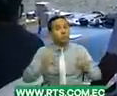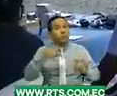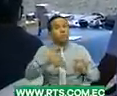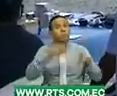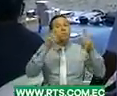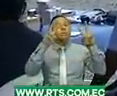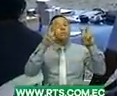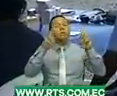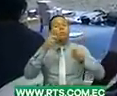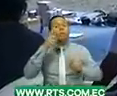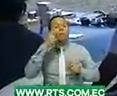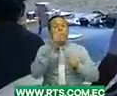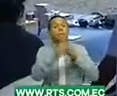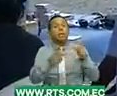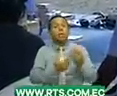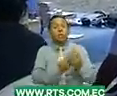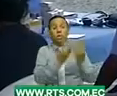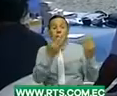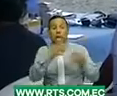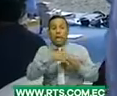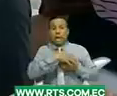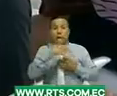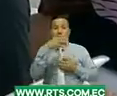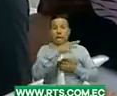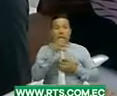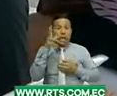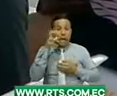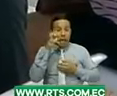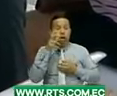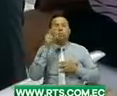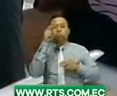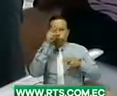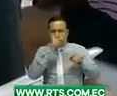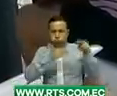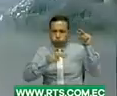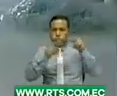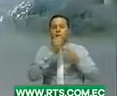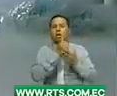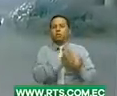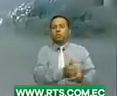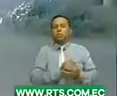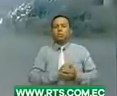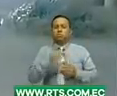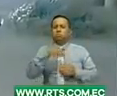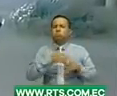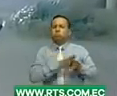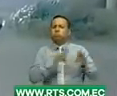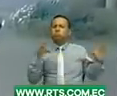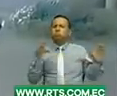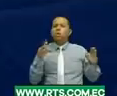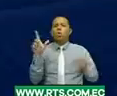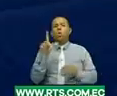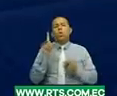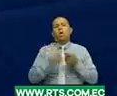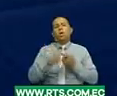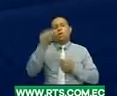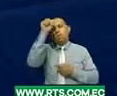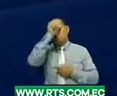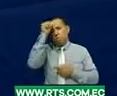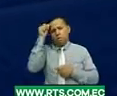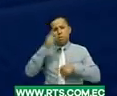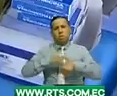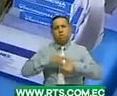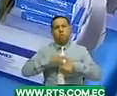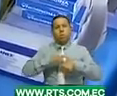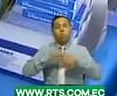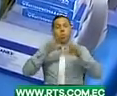solamente sospechosos de COVID, que es un puesto fronterizo. Estas carpas están abiertas de lunes a domingo, desde las 8 de la mañana hasta